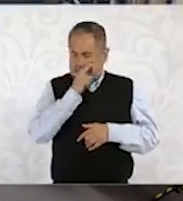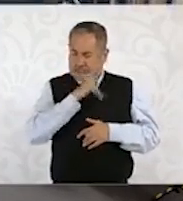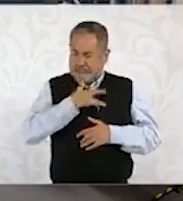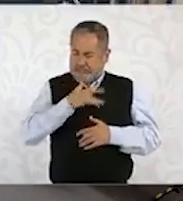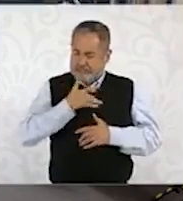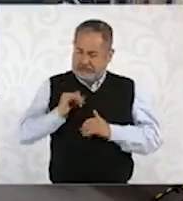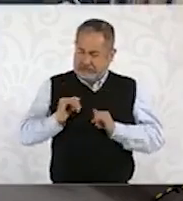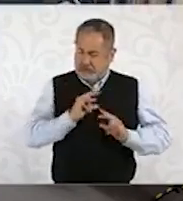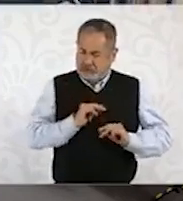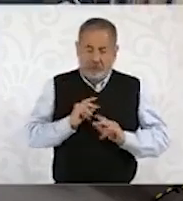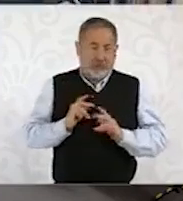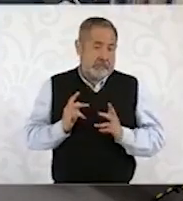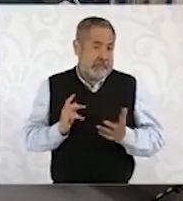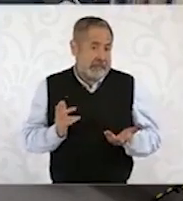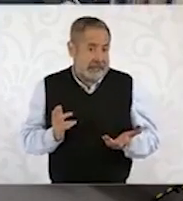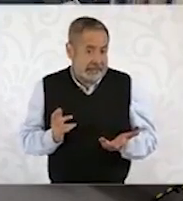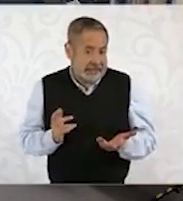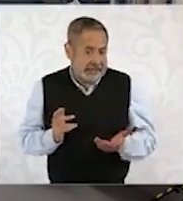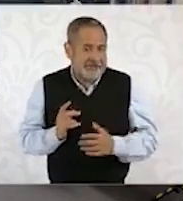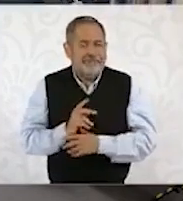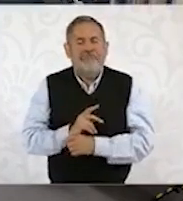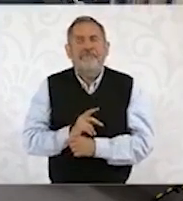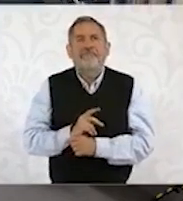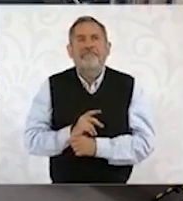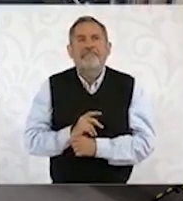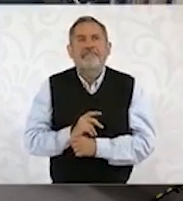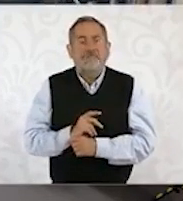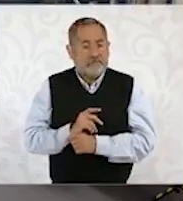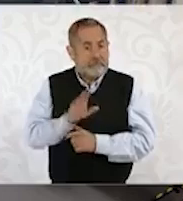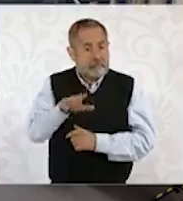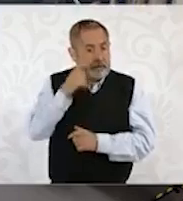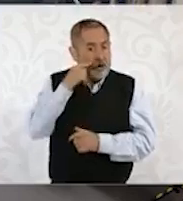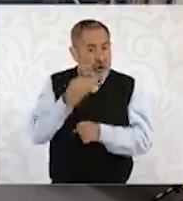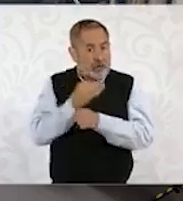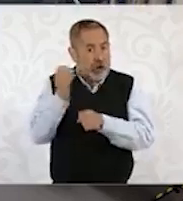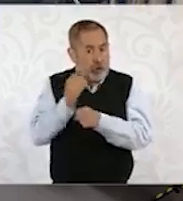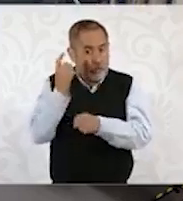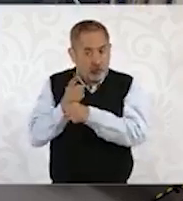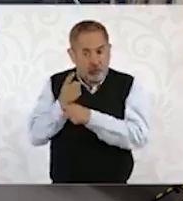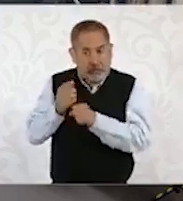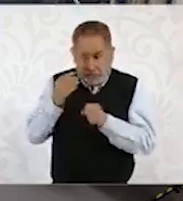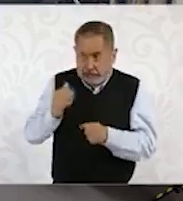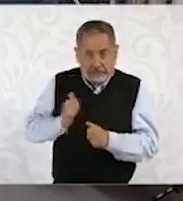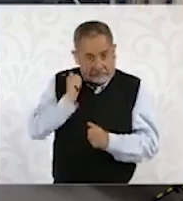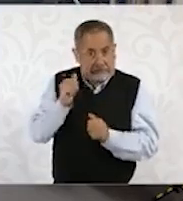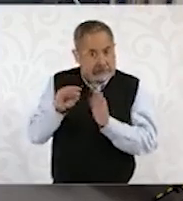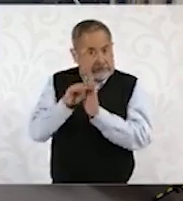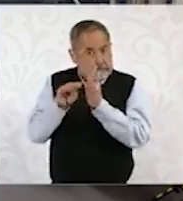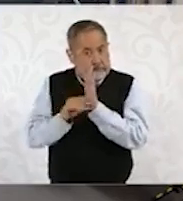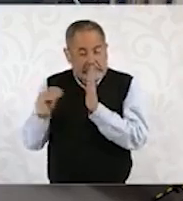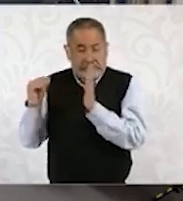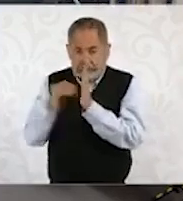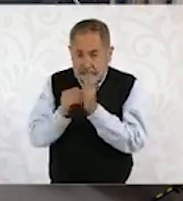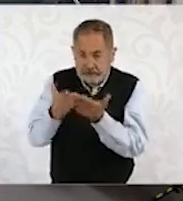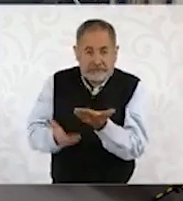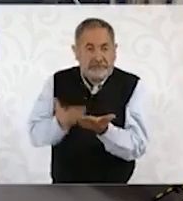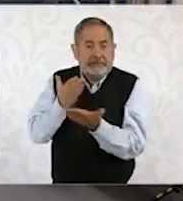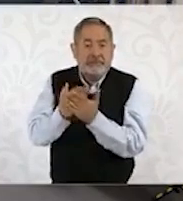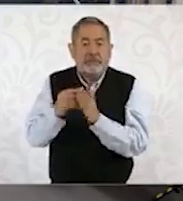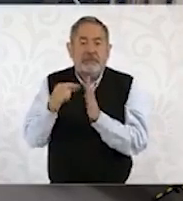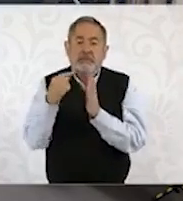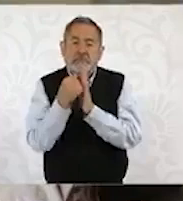que considerarlo ahora que está esta gran oportunidad, porque hay que verlo así como una gran oportunidad, no como una